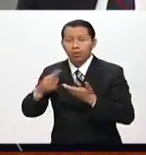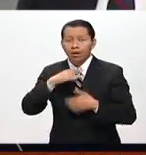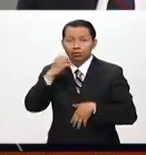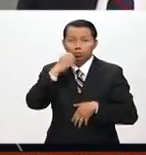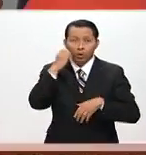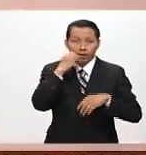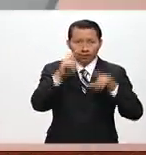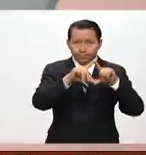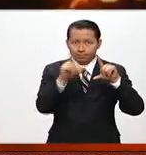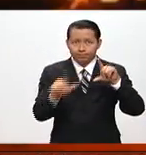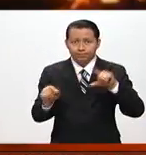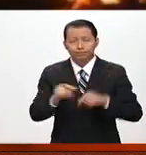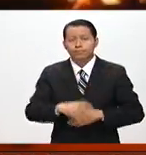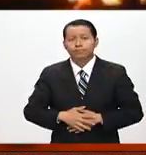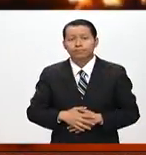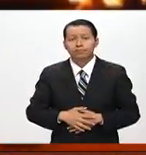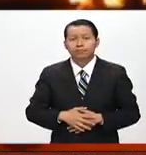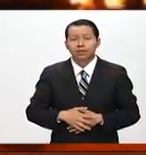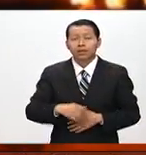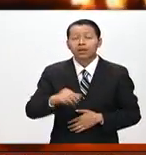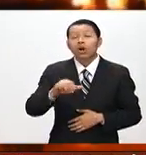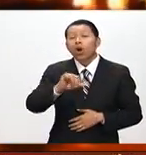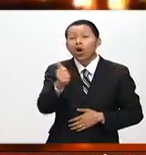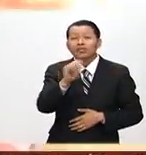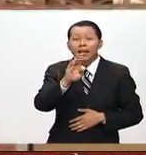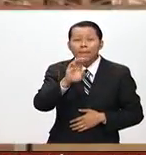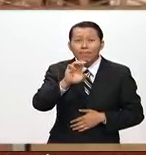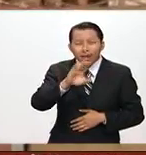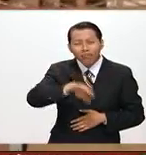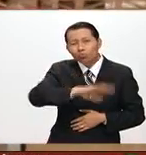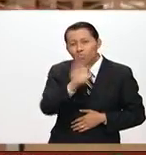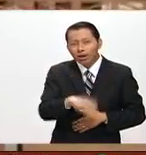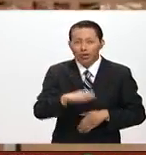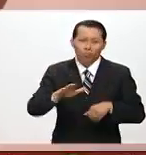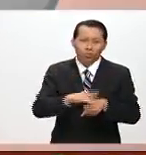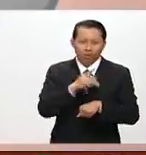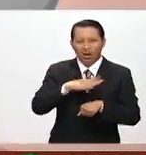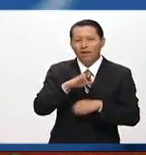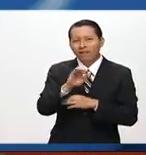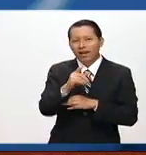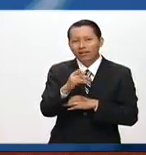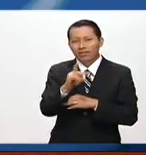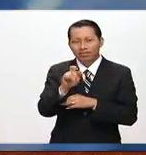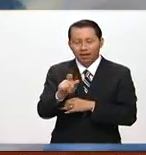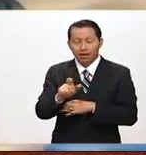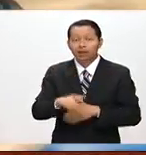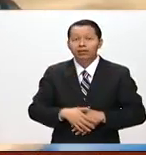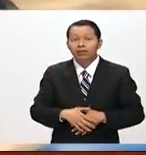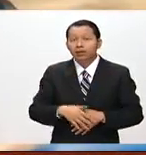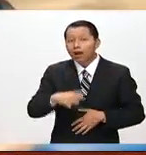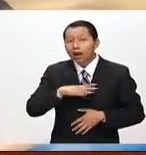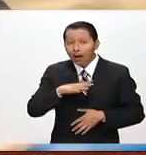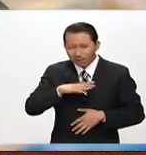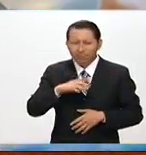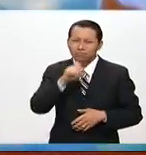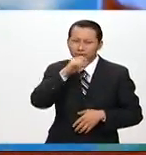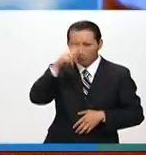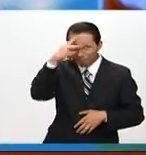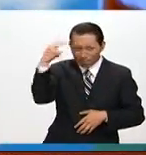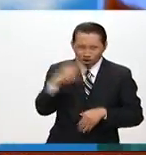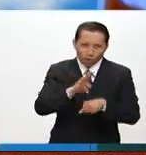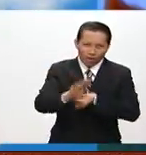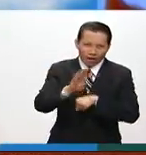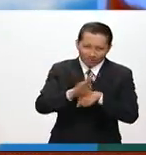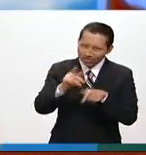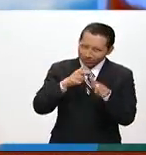del país. Mueren 11 bebés al incendiarse hospital en Bagdad. Continúa la pesadilla mexicana en